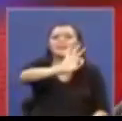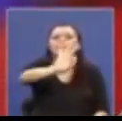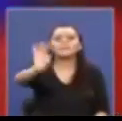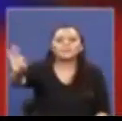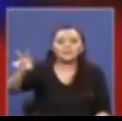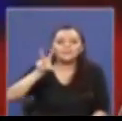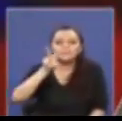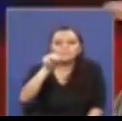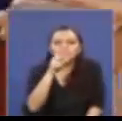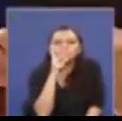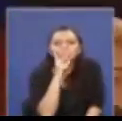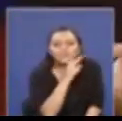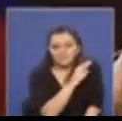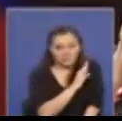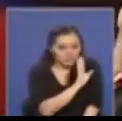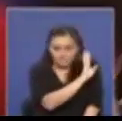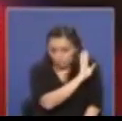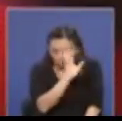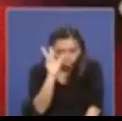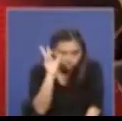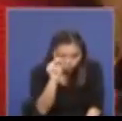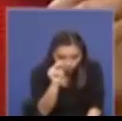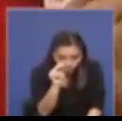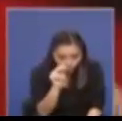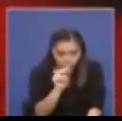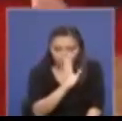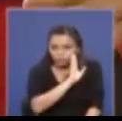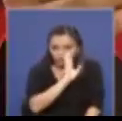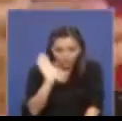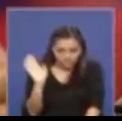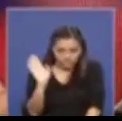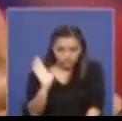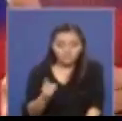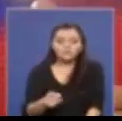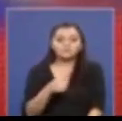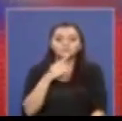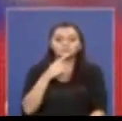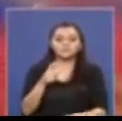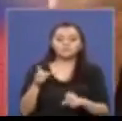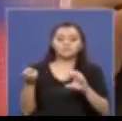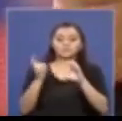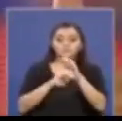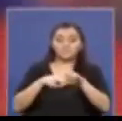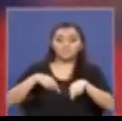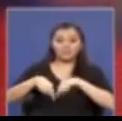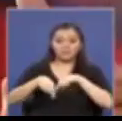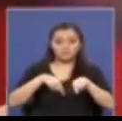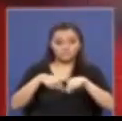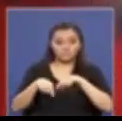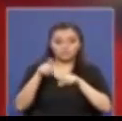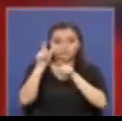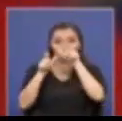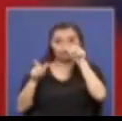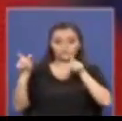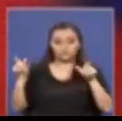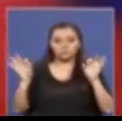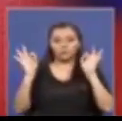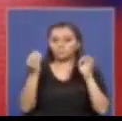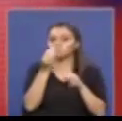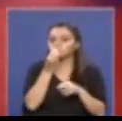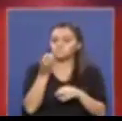tiene nada que ver. No se está afectando en absoluto, ¿no?, el combustible para transporte terrestre nacional de personas o de